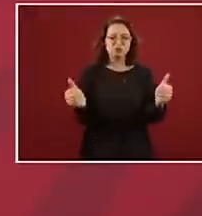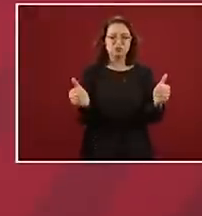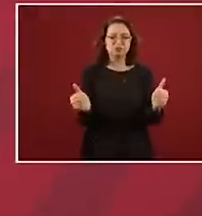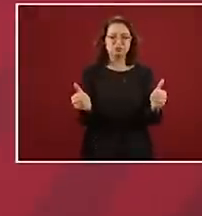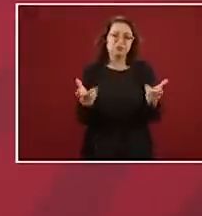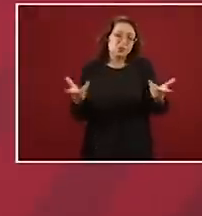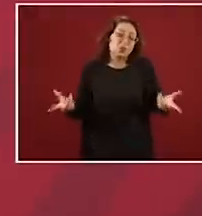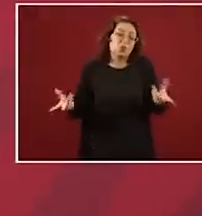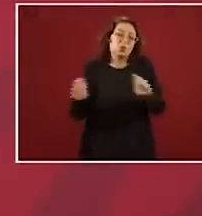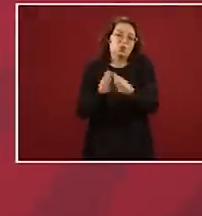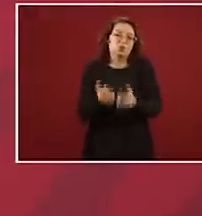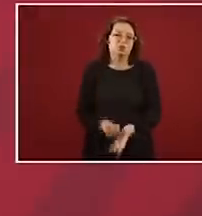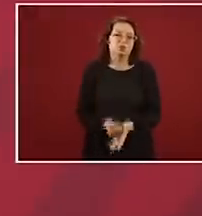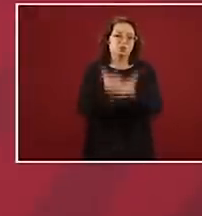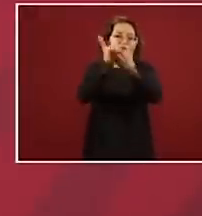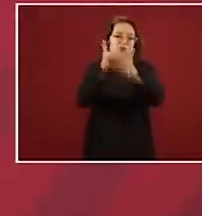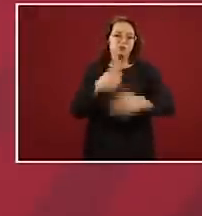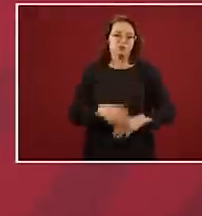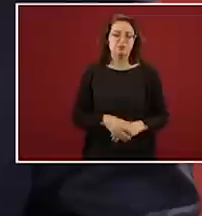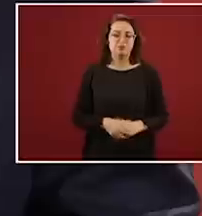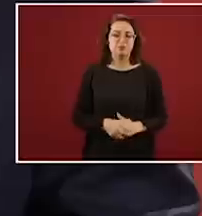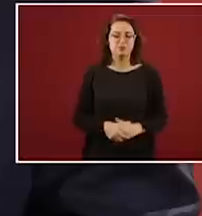entre todos.